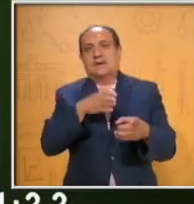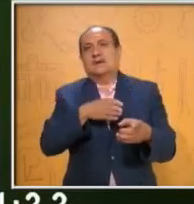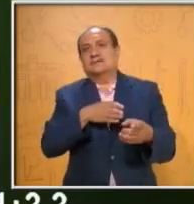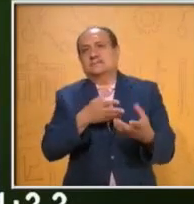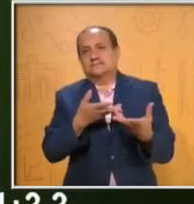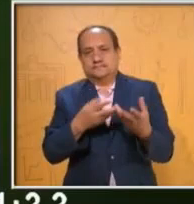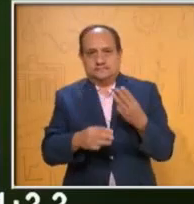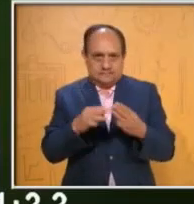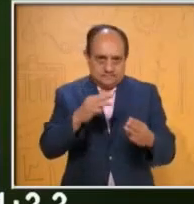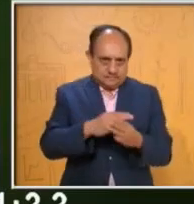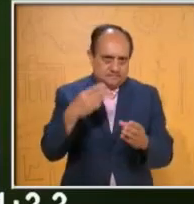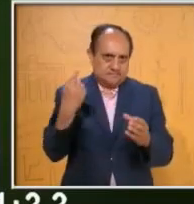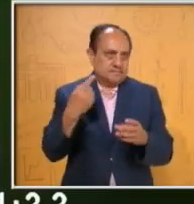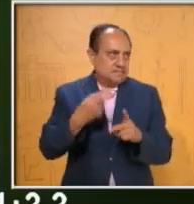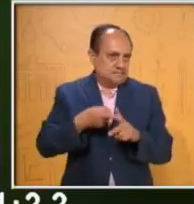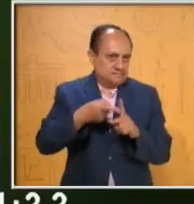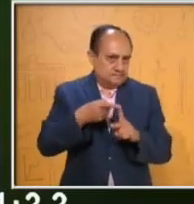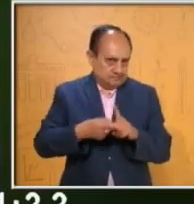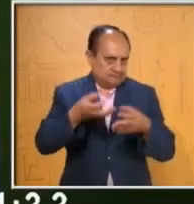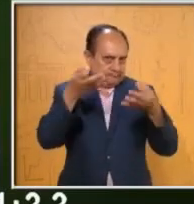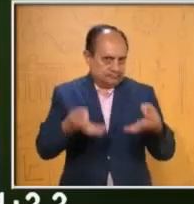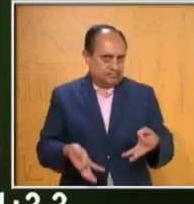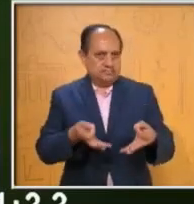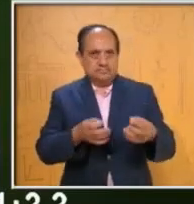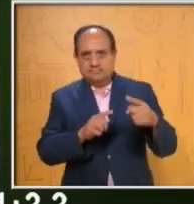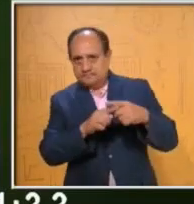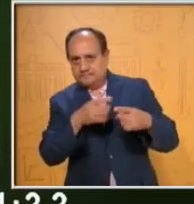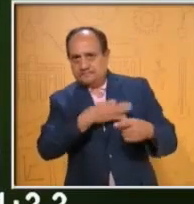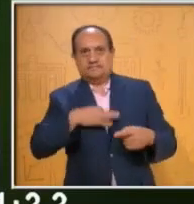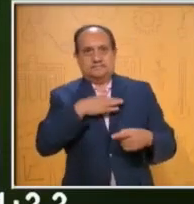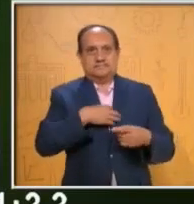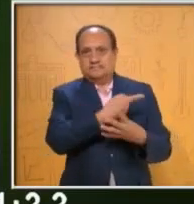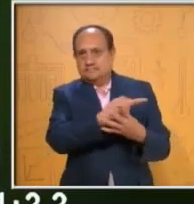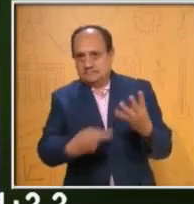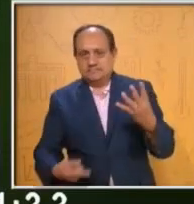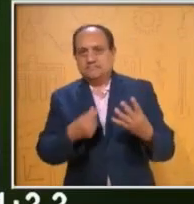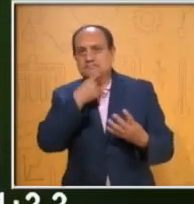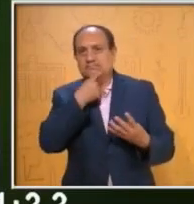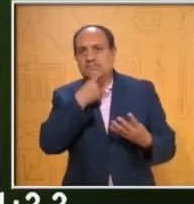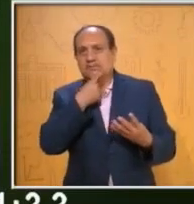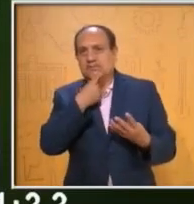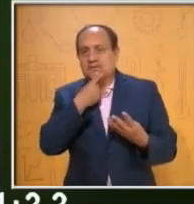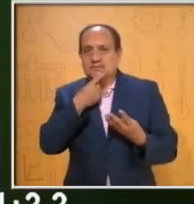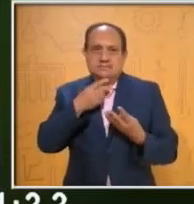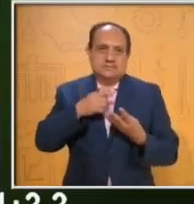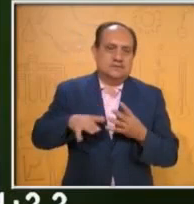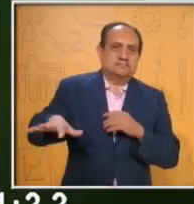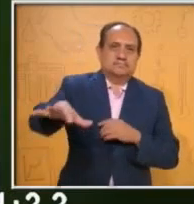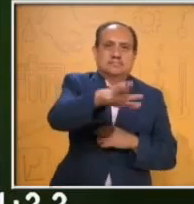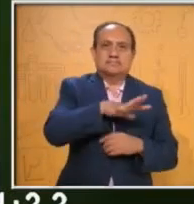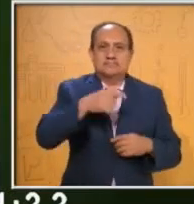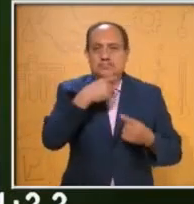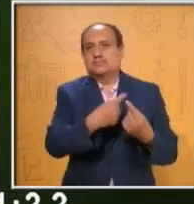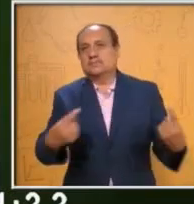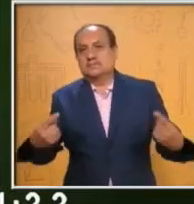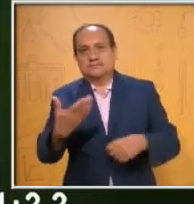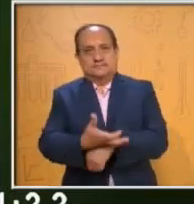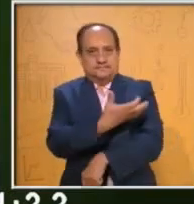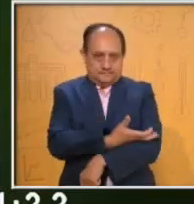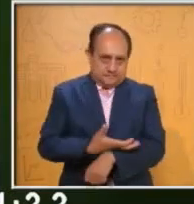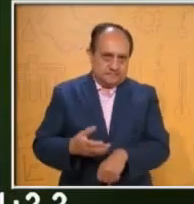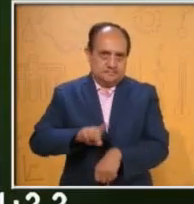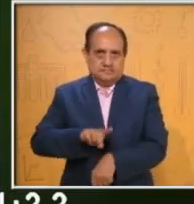de matemáticas. Excelente. Felicidades a estos niños y a todos los niños que también nos